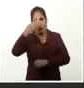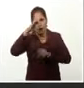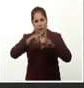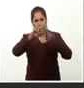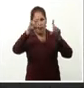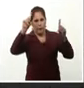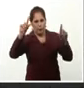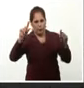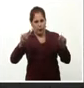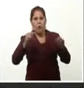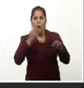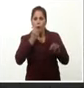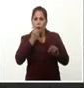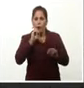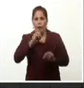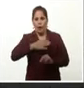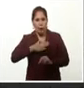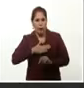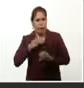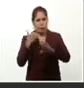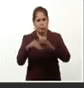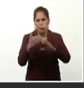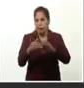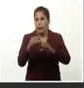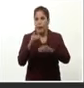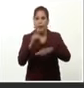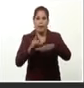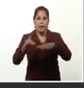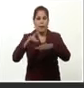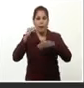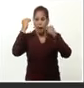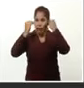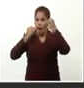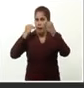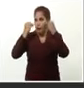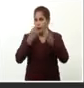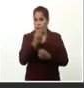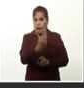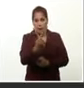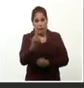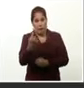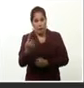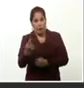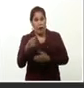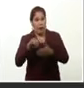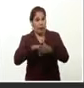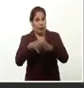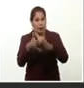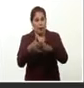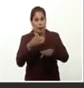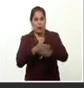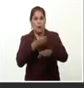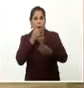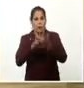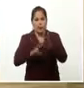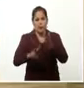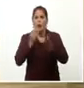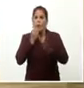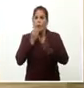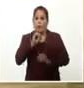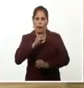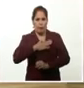país y, por supuesto, los diputados analizarán en cada una de sus provincias. El consenso